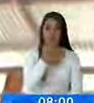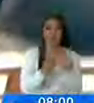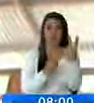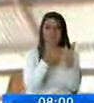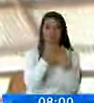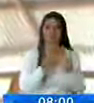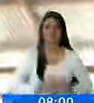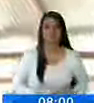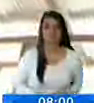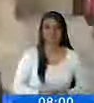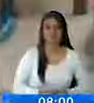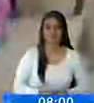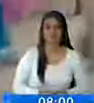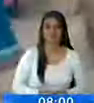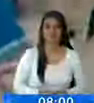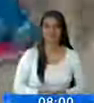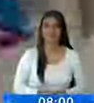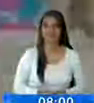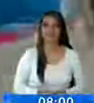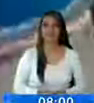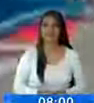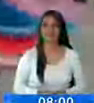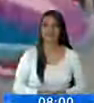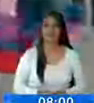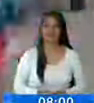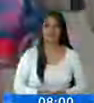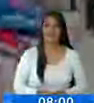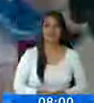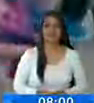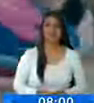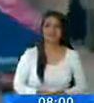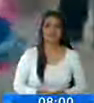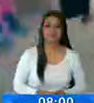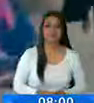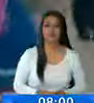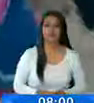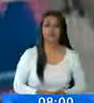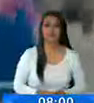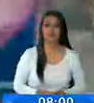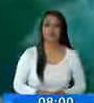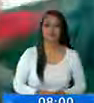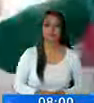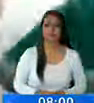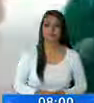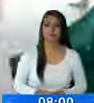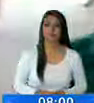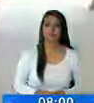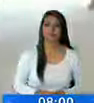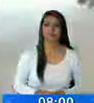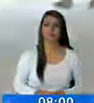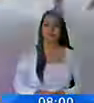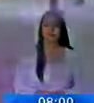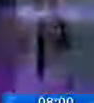visitar. En Gualaquiza, provincia de Morona, Santiago, informó Marcela Constante.